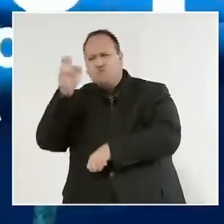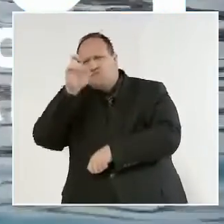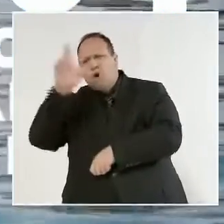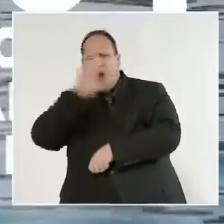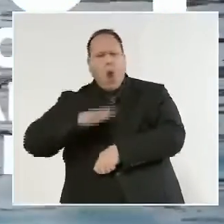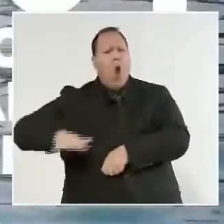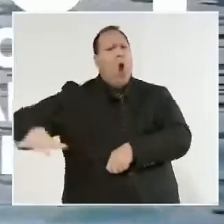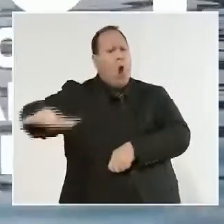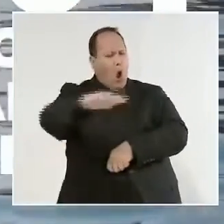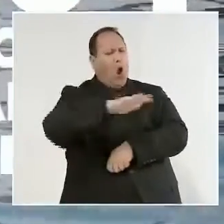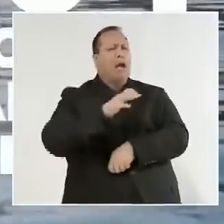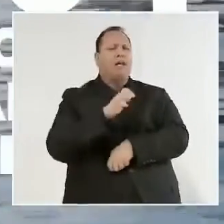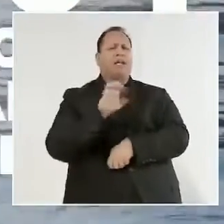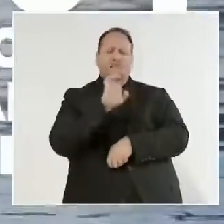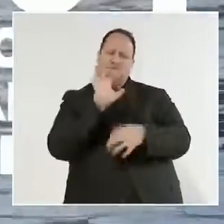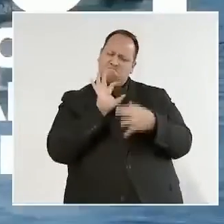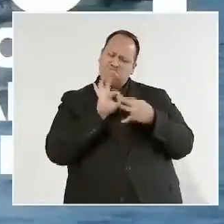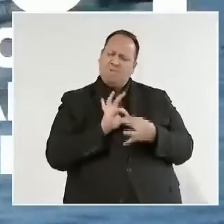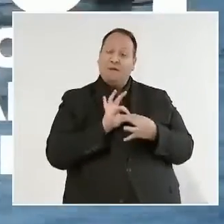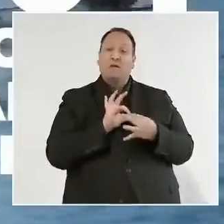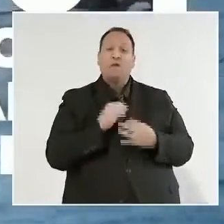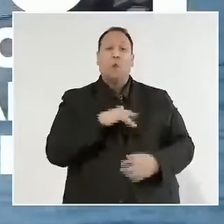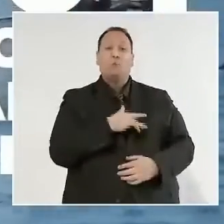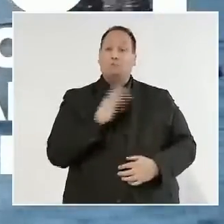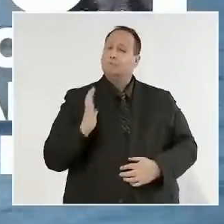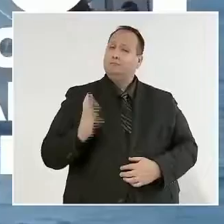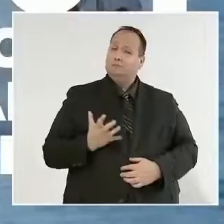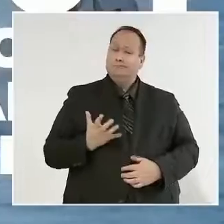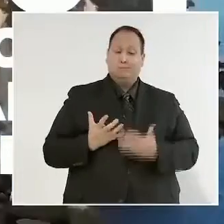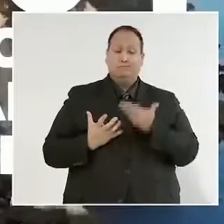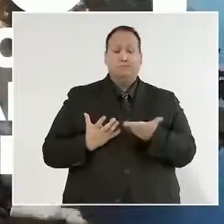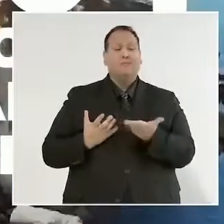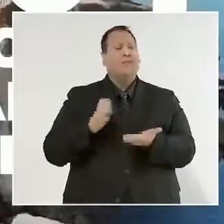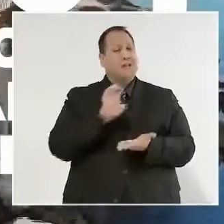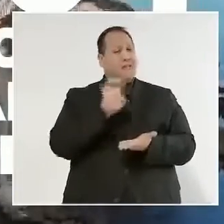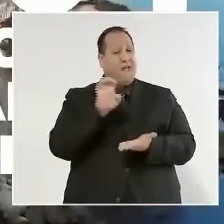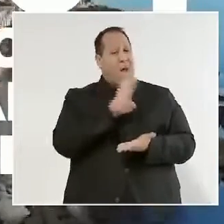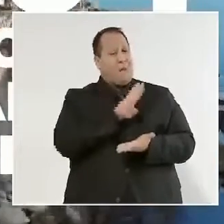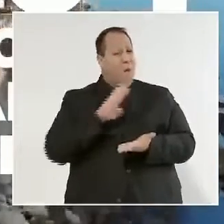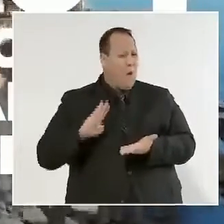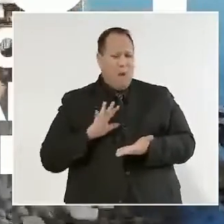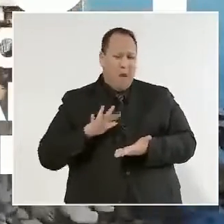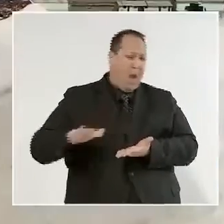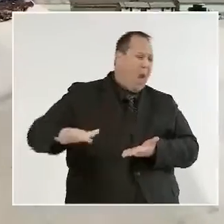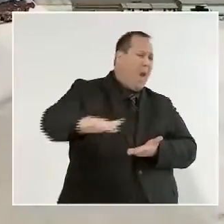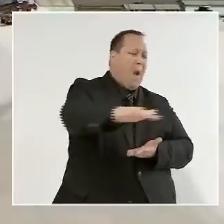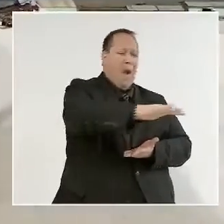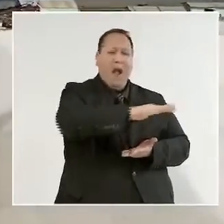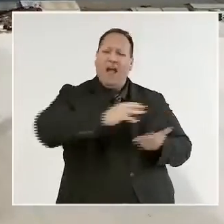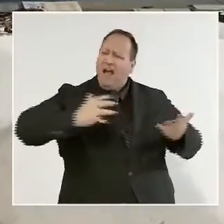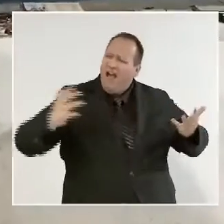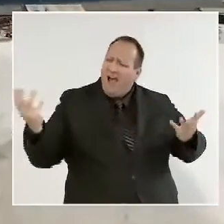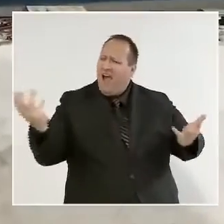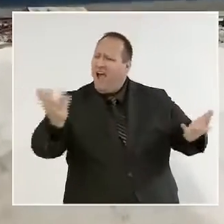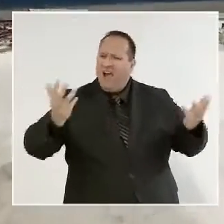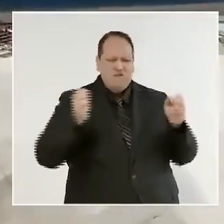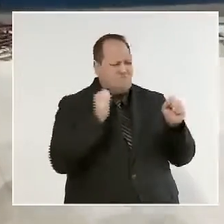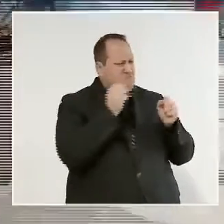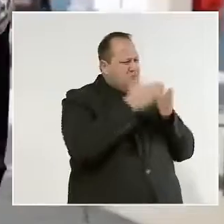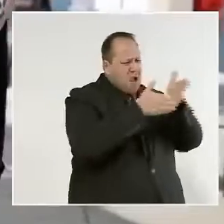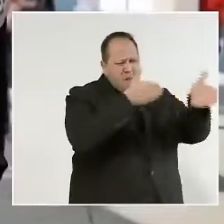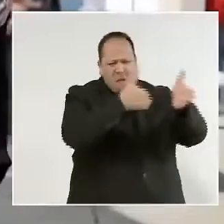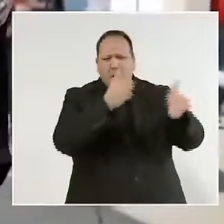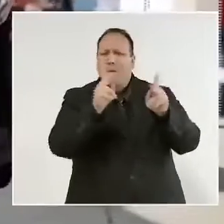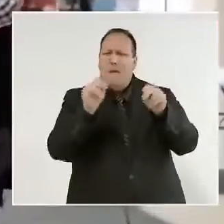otorgamos 304 apoyos a las familias emprendedoras de nuestro puerto. Tenemos el orgullo de decir que Ensenada es